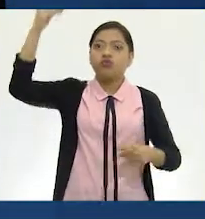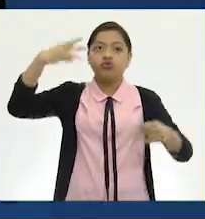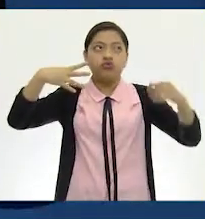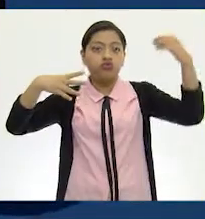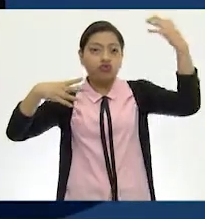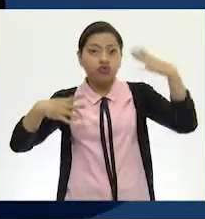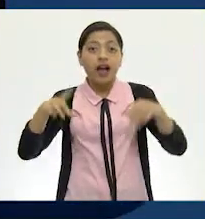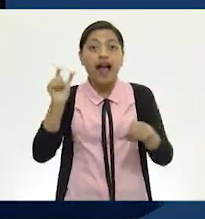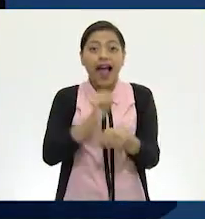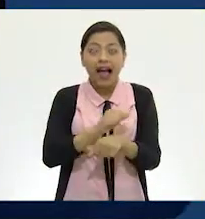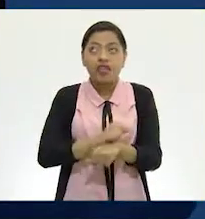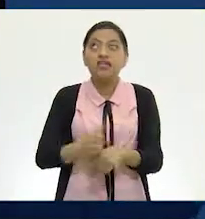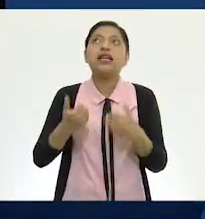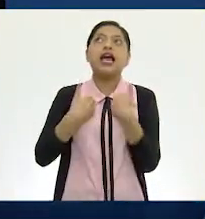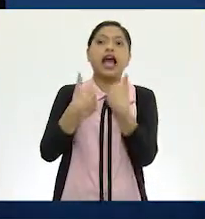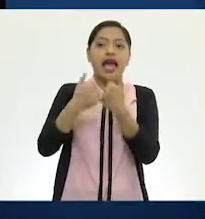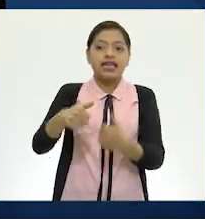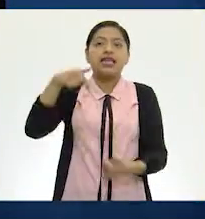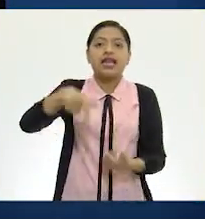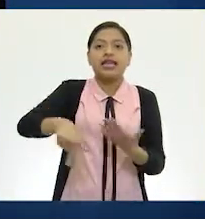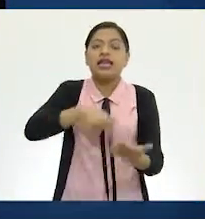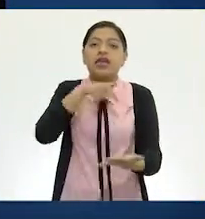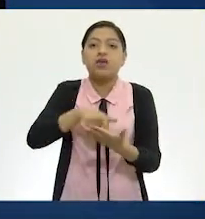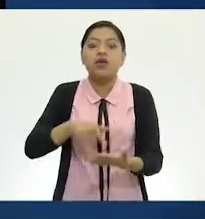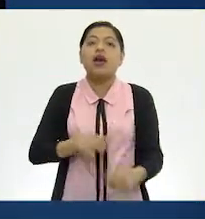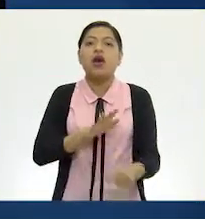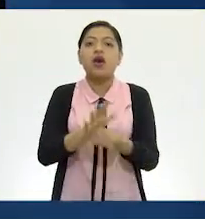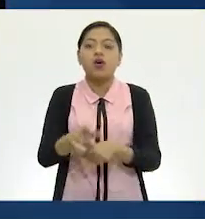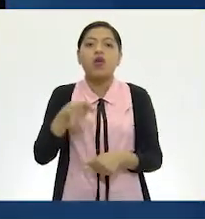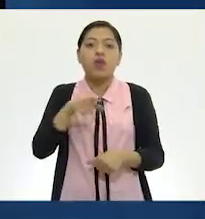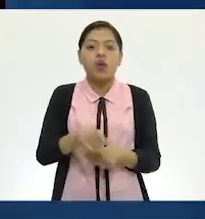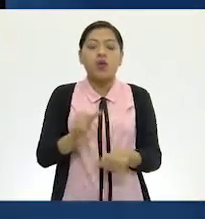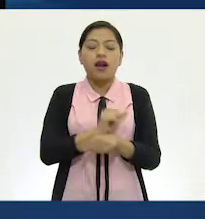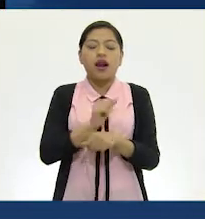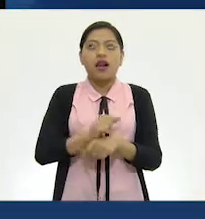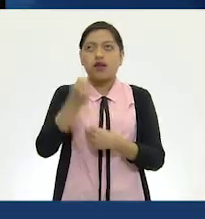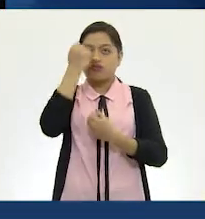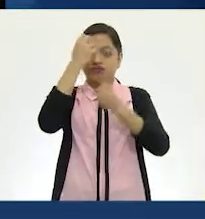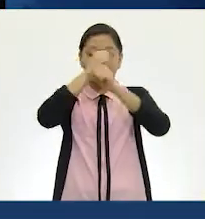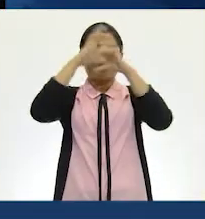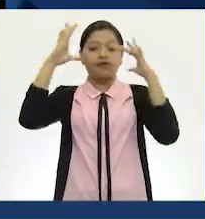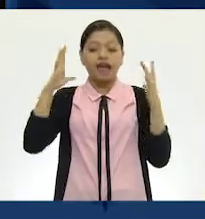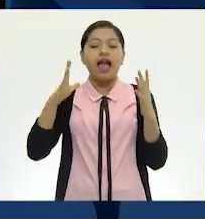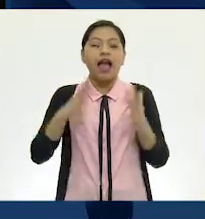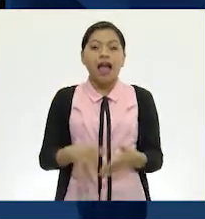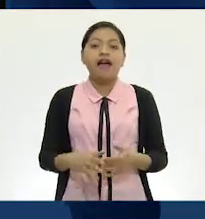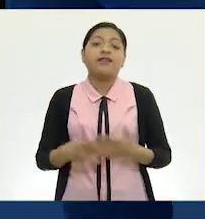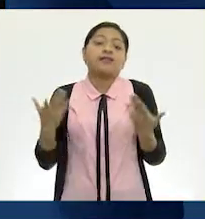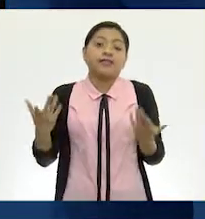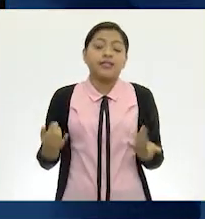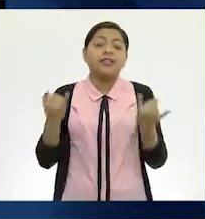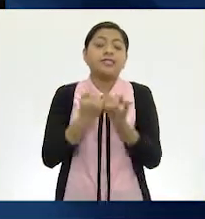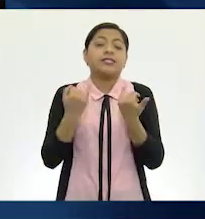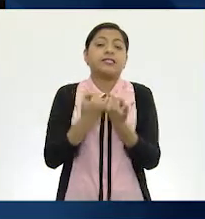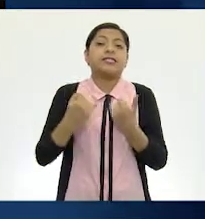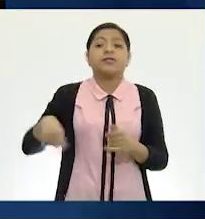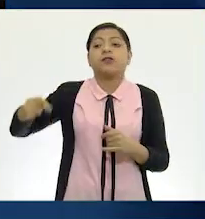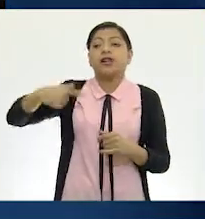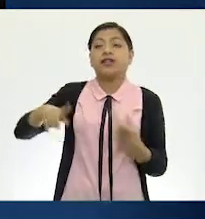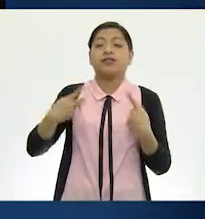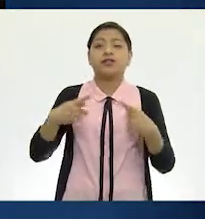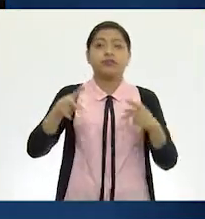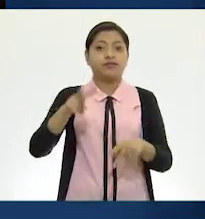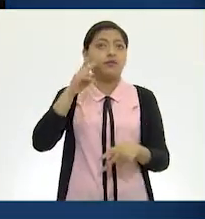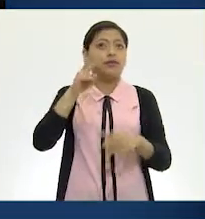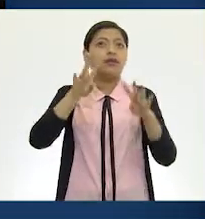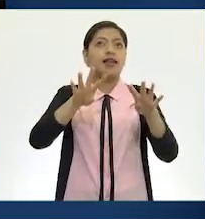recursos mínimos para, ajá, que el espectador imagine cómo es este espacio. No se lo damos digerido, entonces,